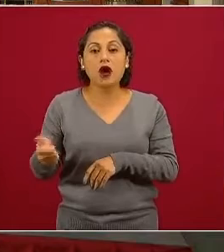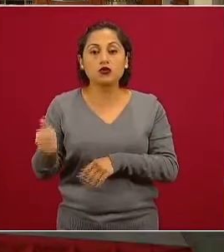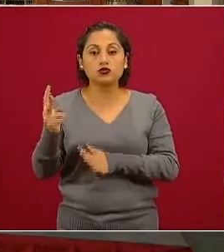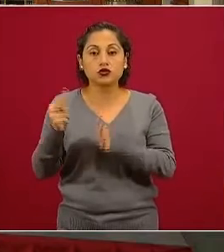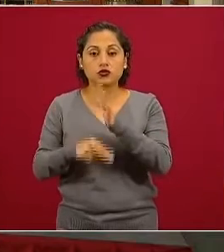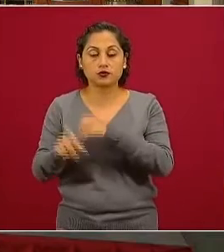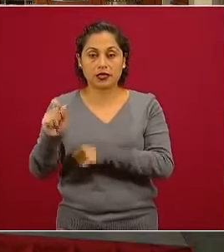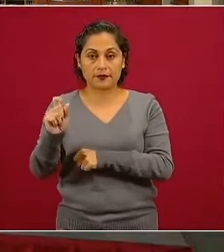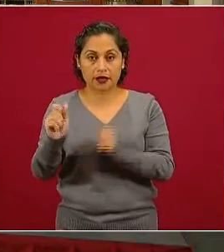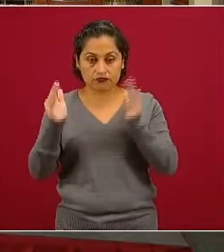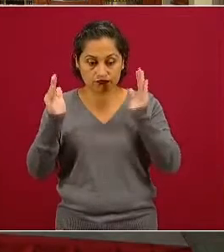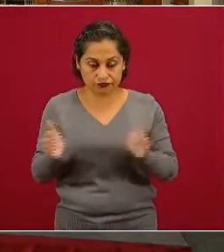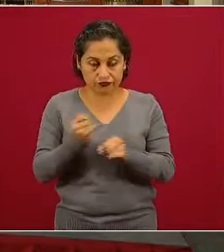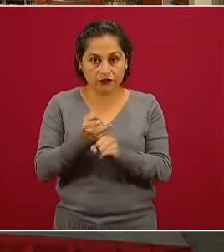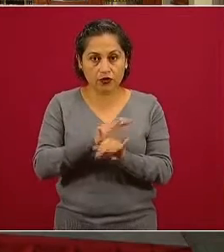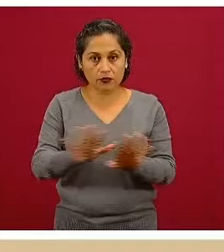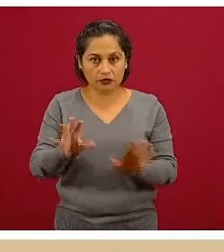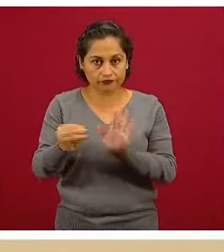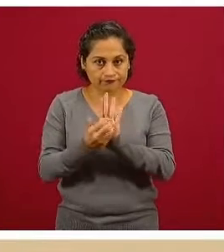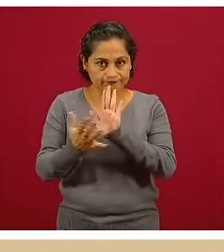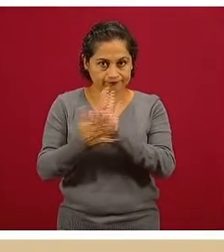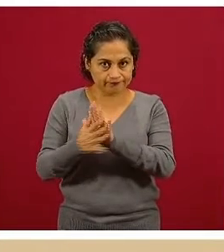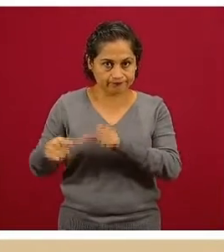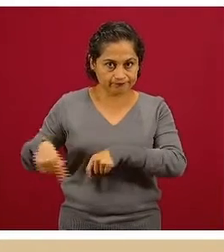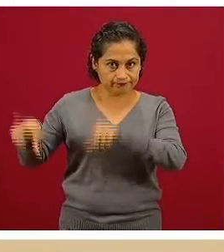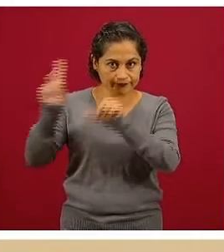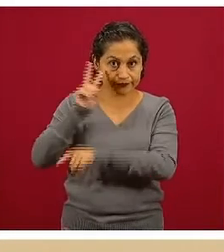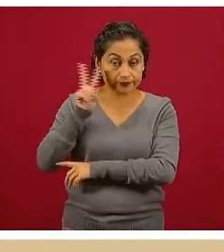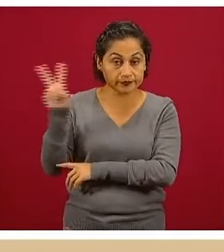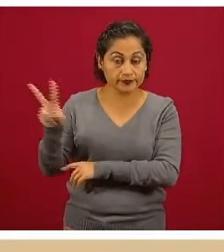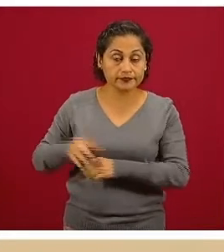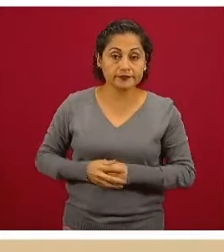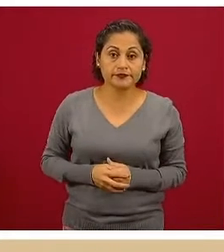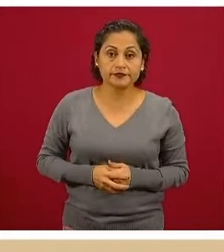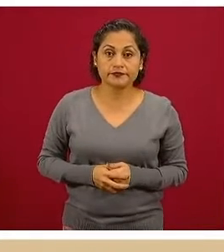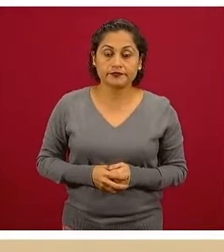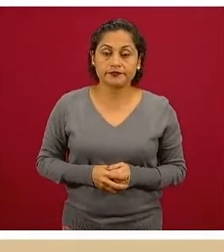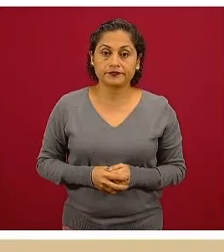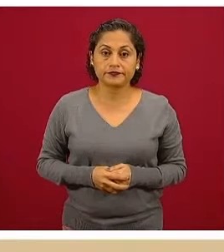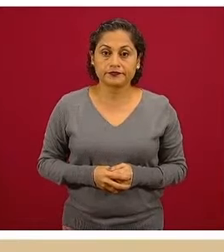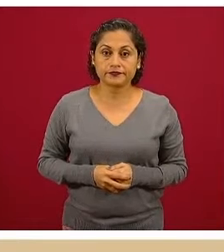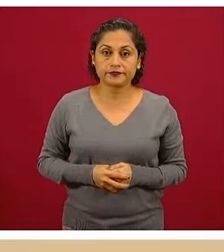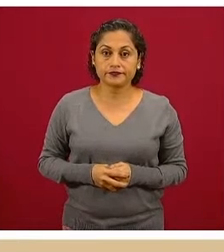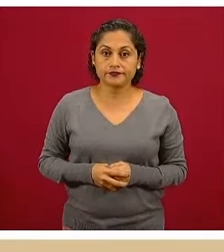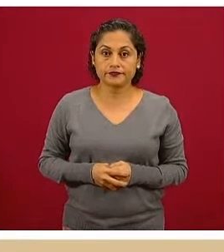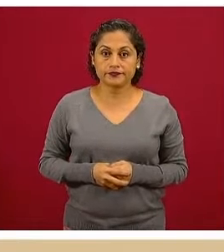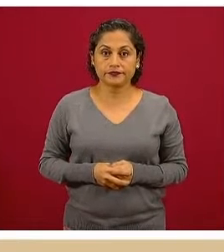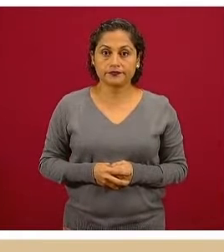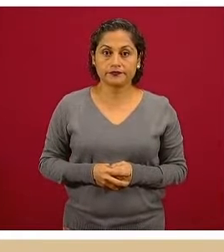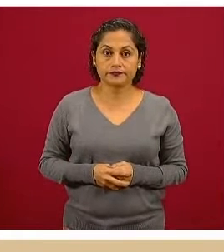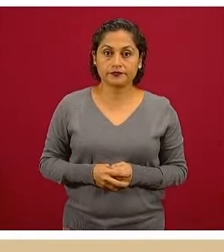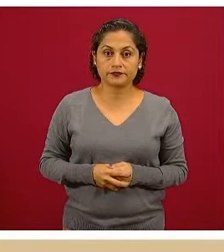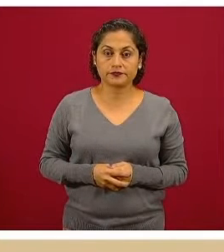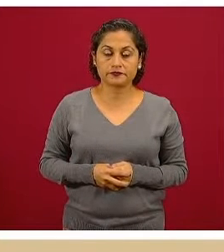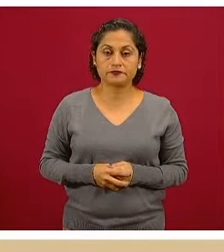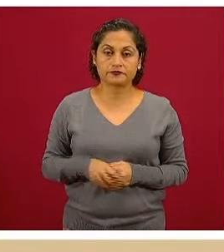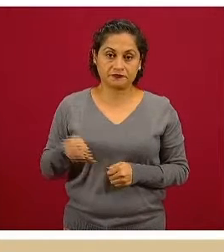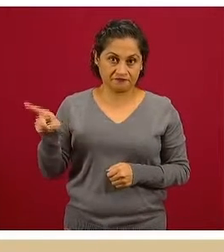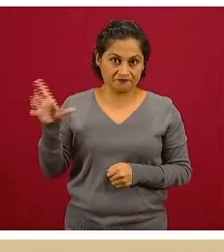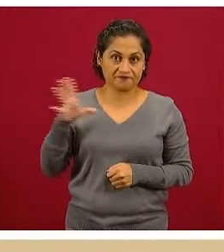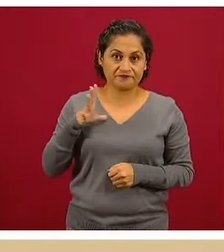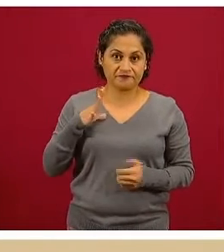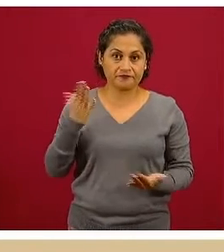que subrayarlo. Lo que vamos a ver ahorita es un reporte de lo último que